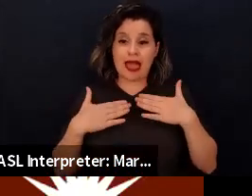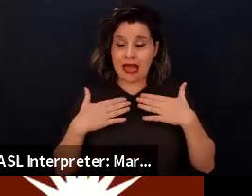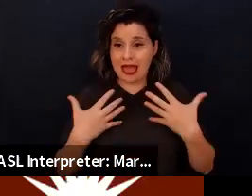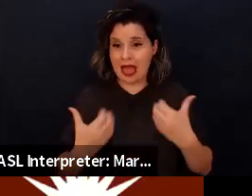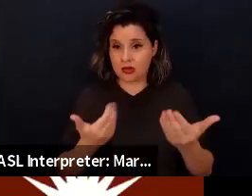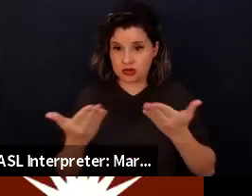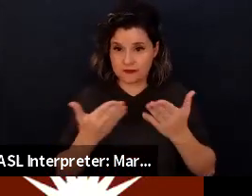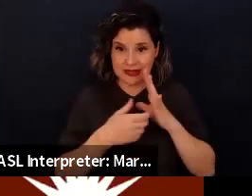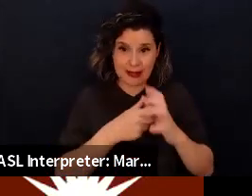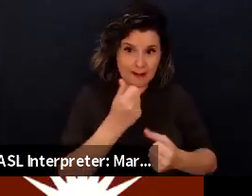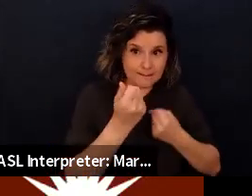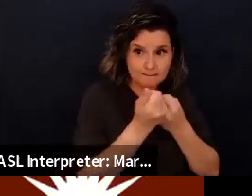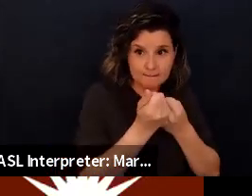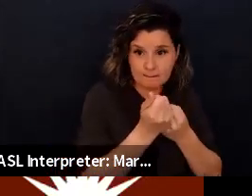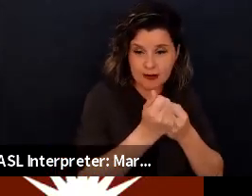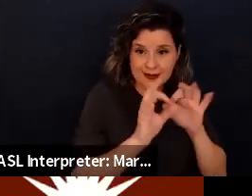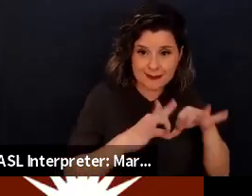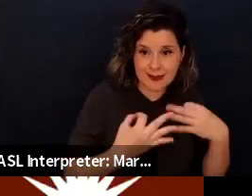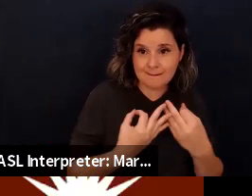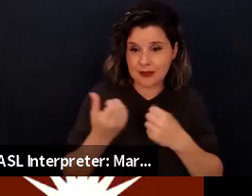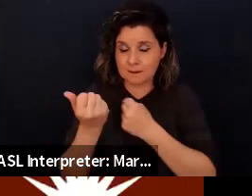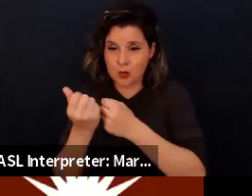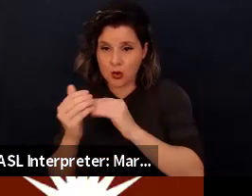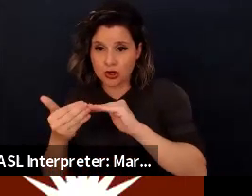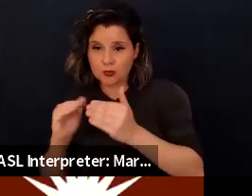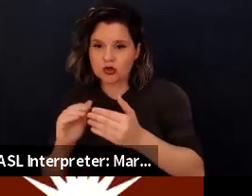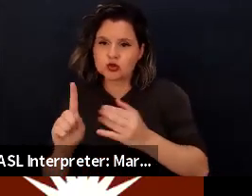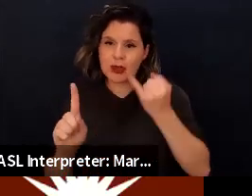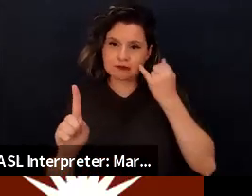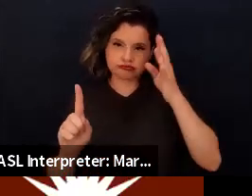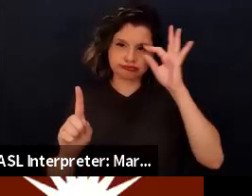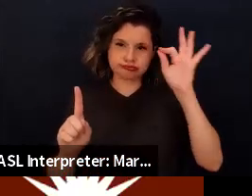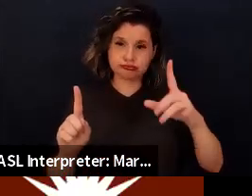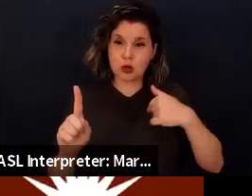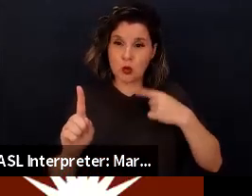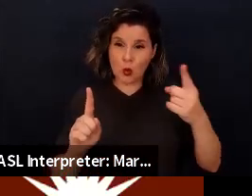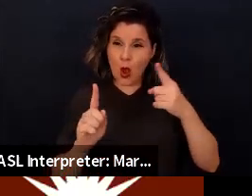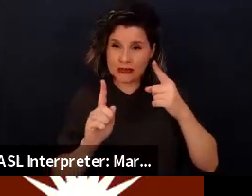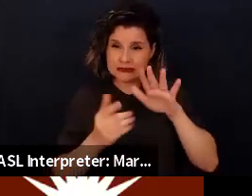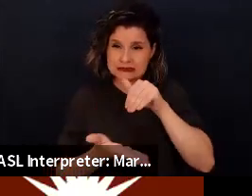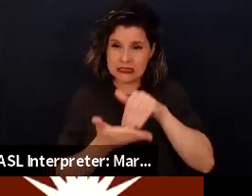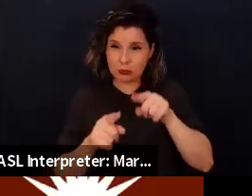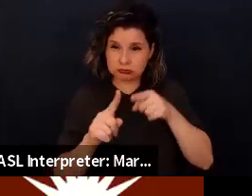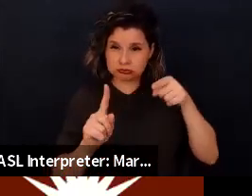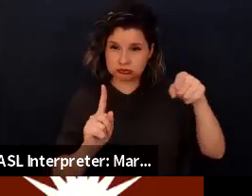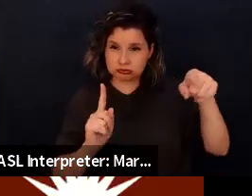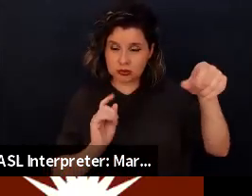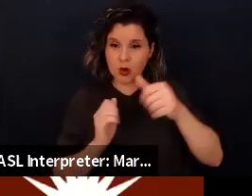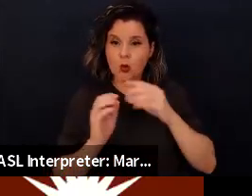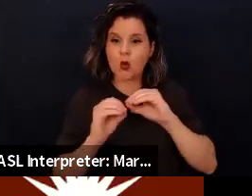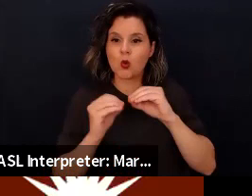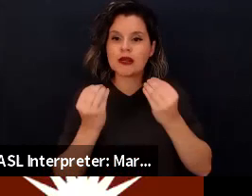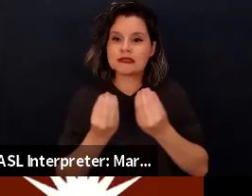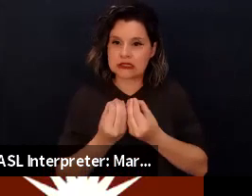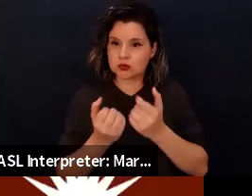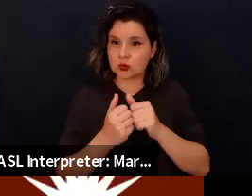la familia y la comunidad. Simplemente para que tengan una idea qué tan lejos puede estar un centro de una organización donde